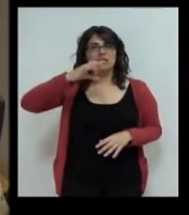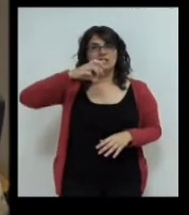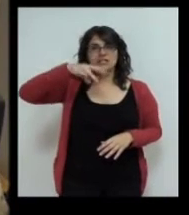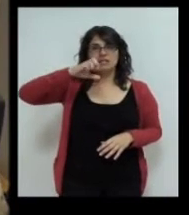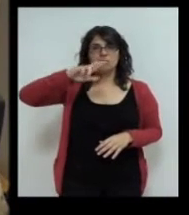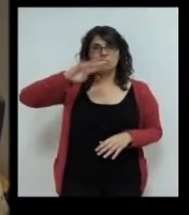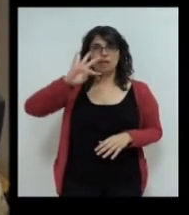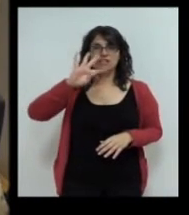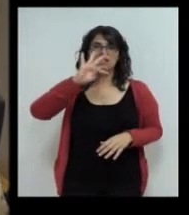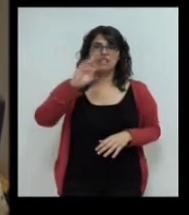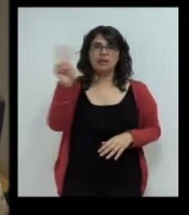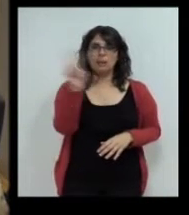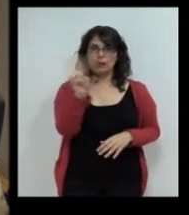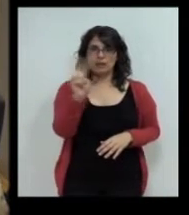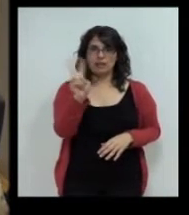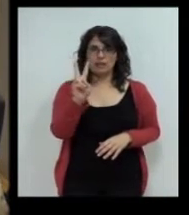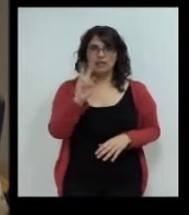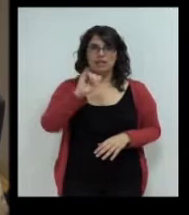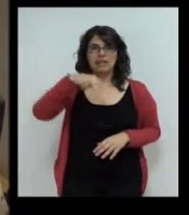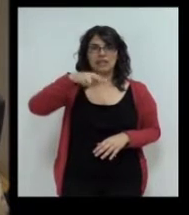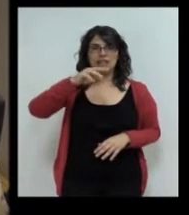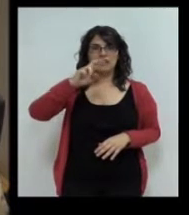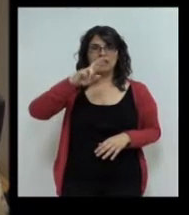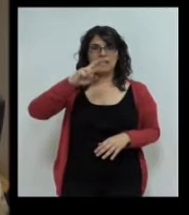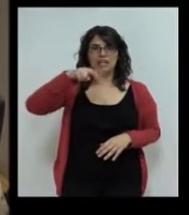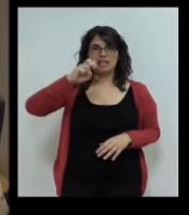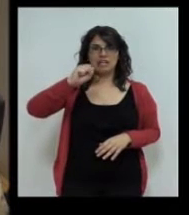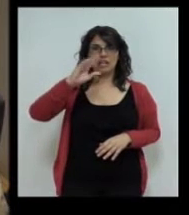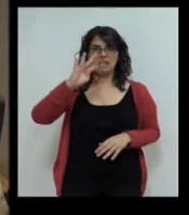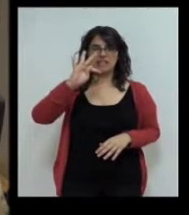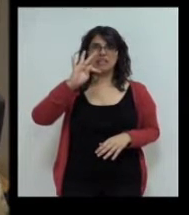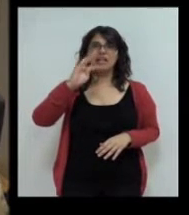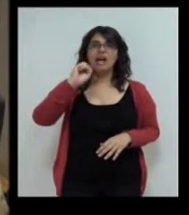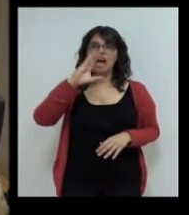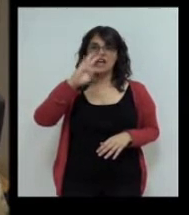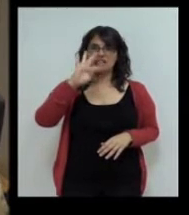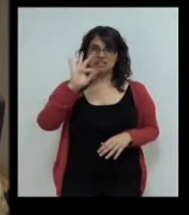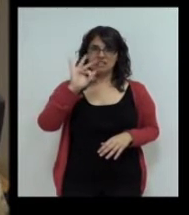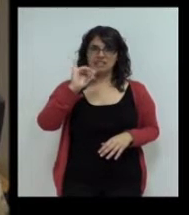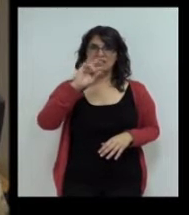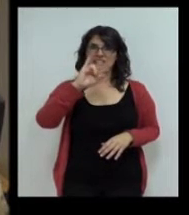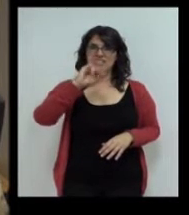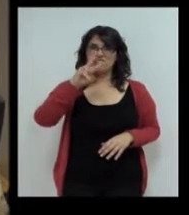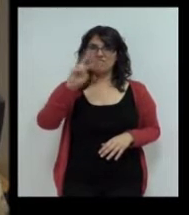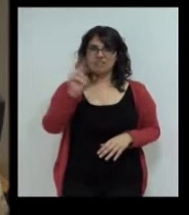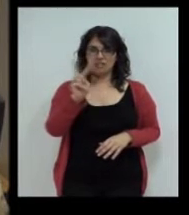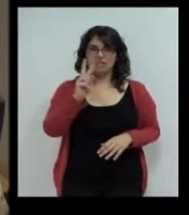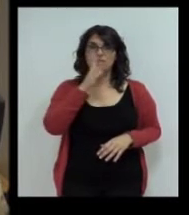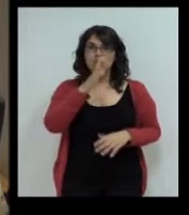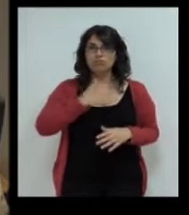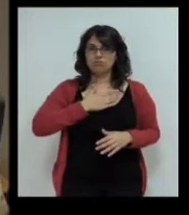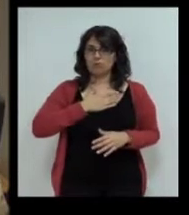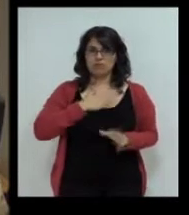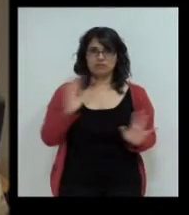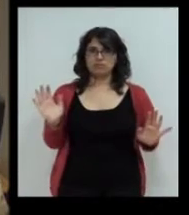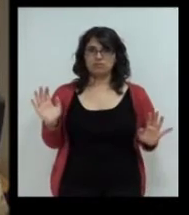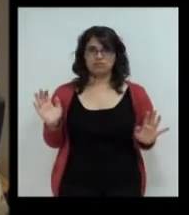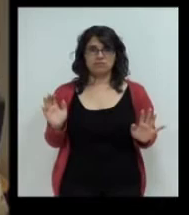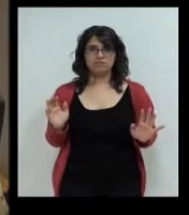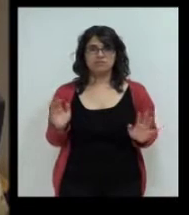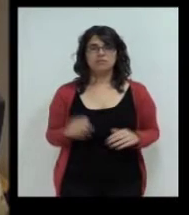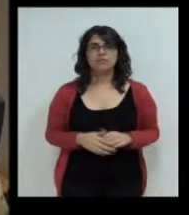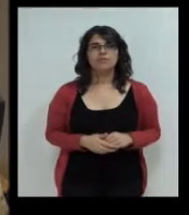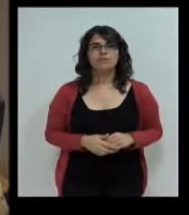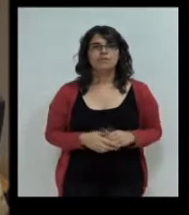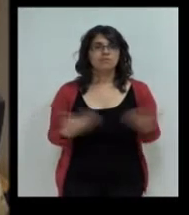tenemos Viracast, es Internet TV, son soluciones propietarias con implementaciones tecnológicas propietarias.